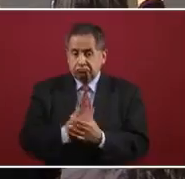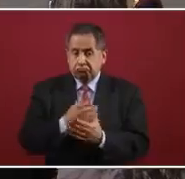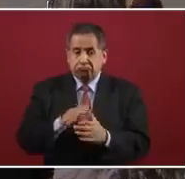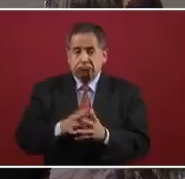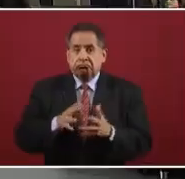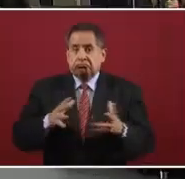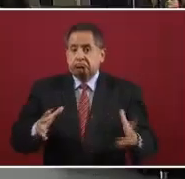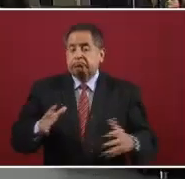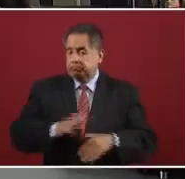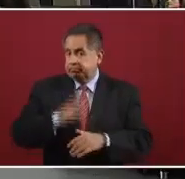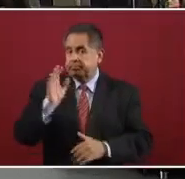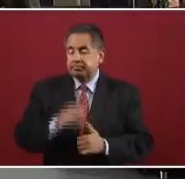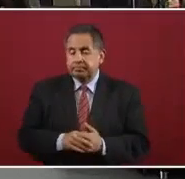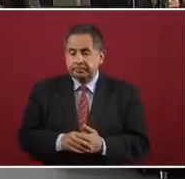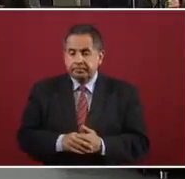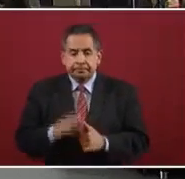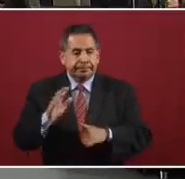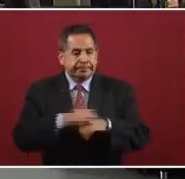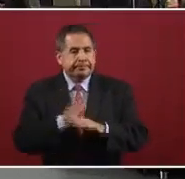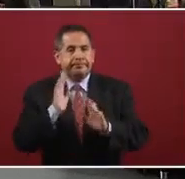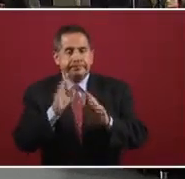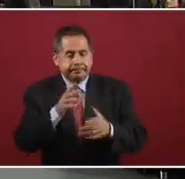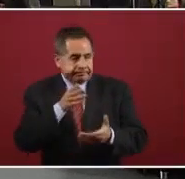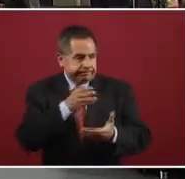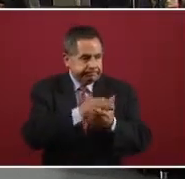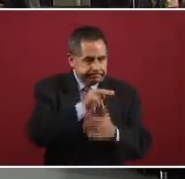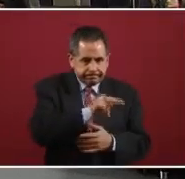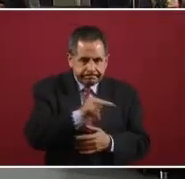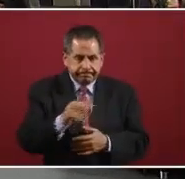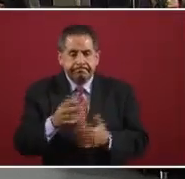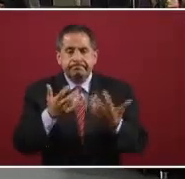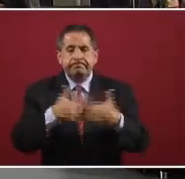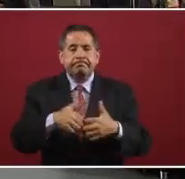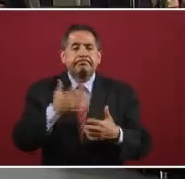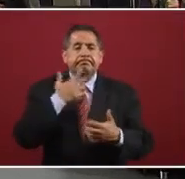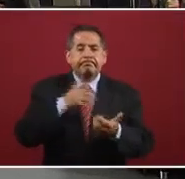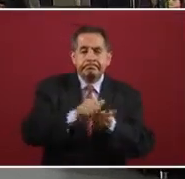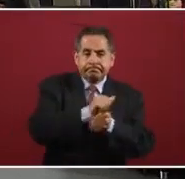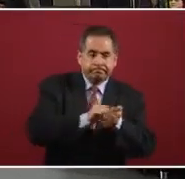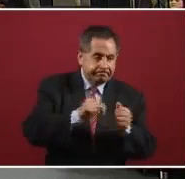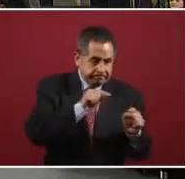están interviniendo las refinerías.